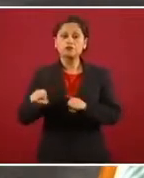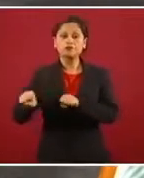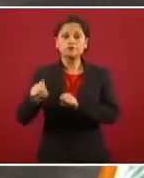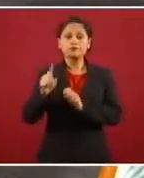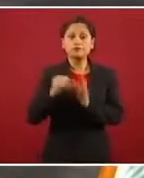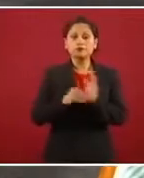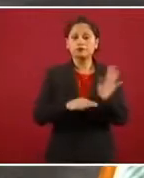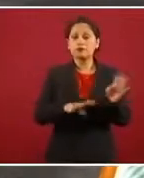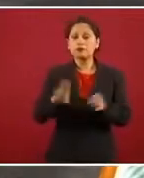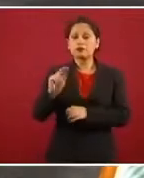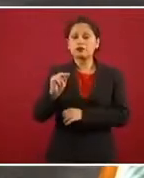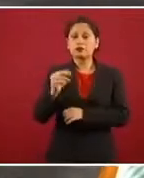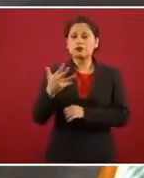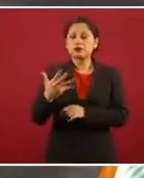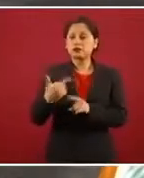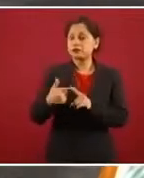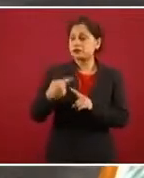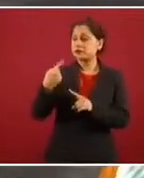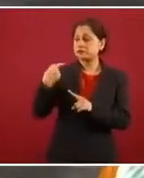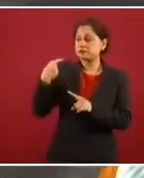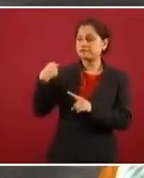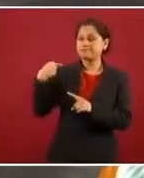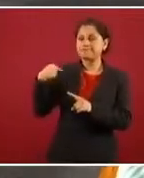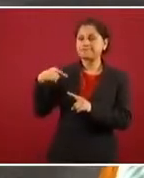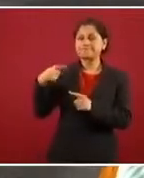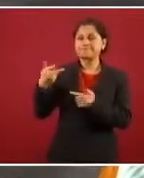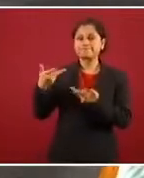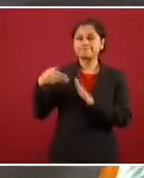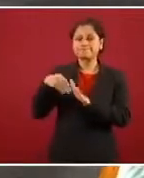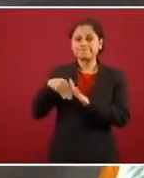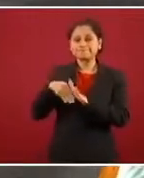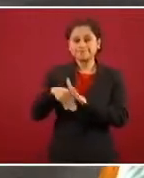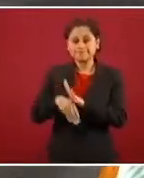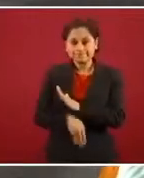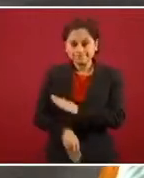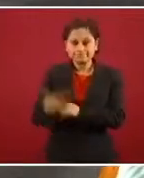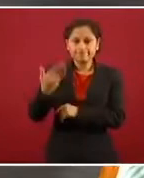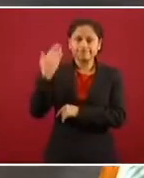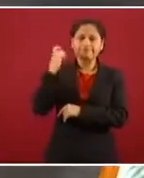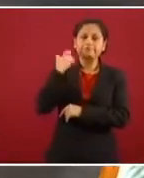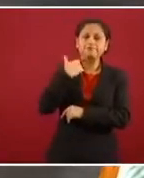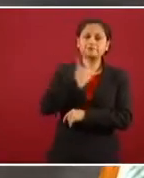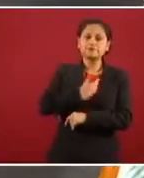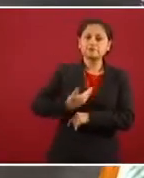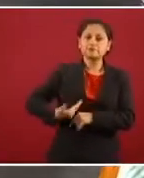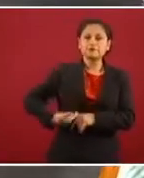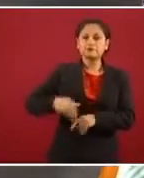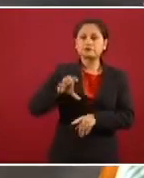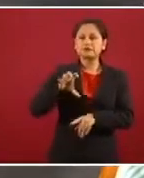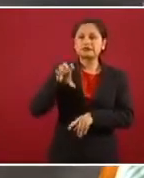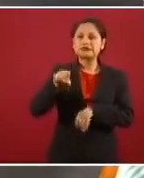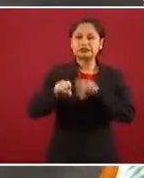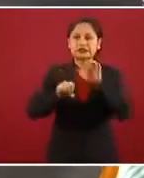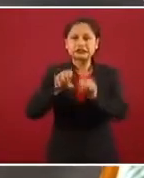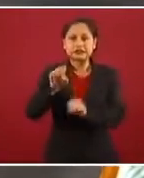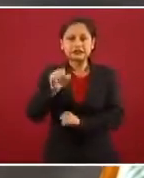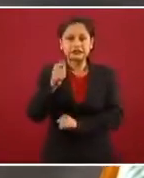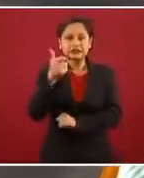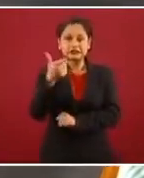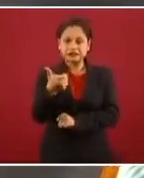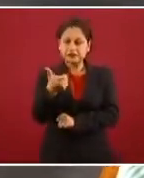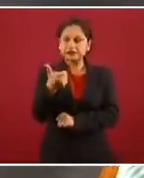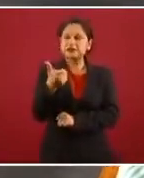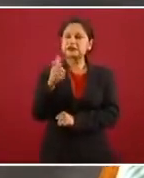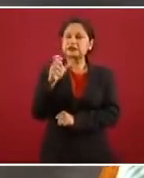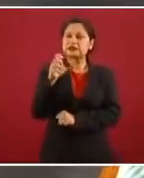de una crisis petrolera también, de un presidente que no pudo defender el peso como hubiera querido, en fin, de una coyuntura económica